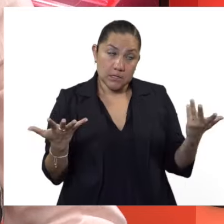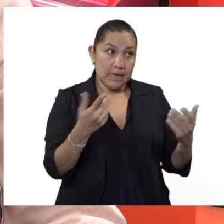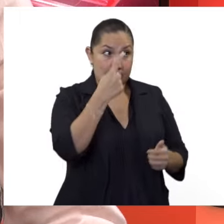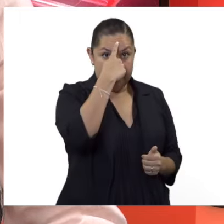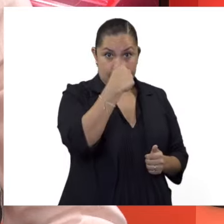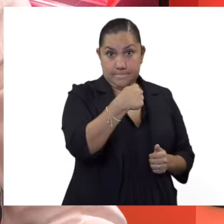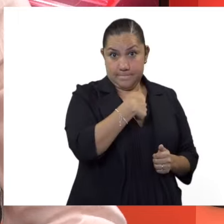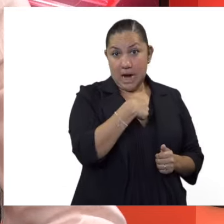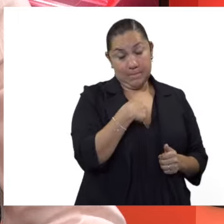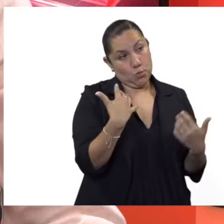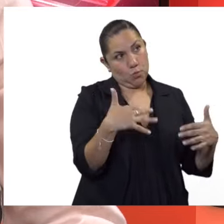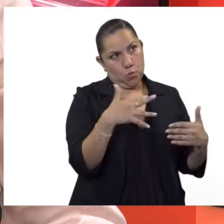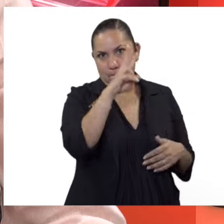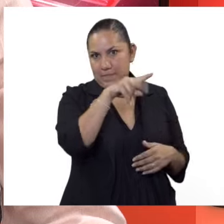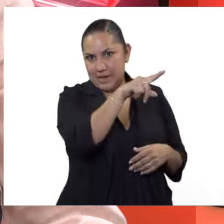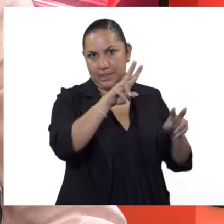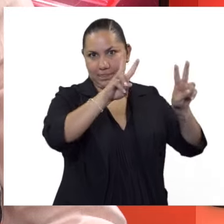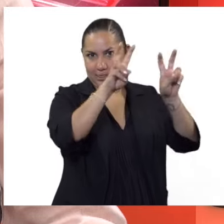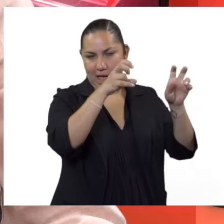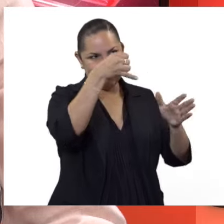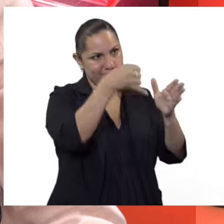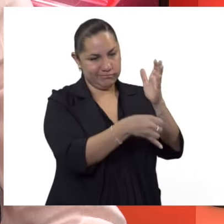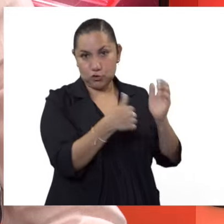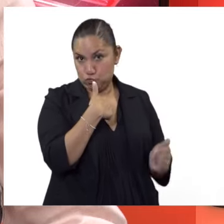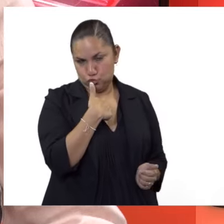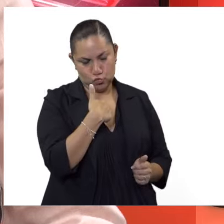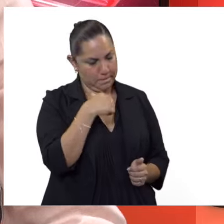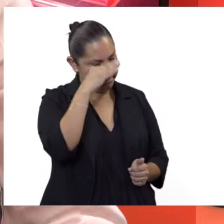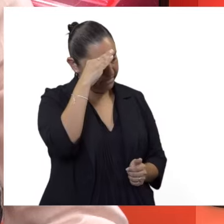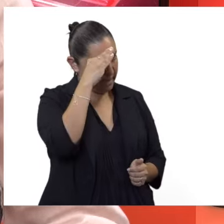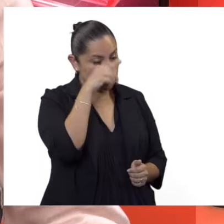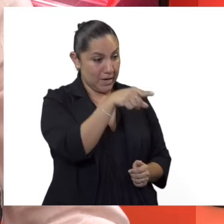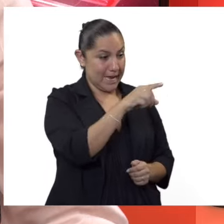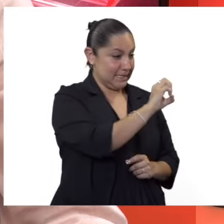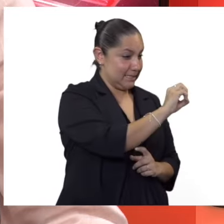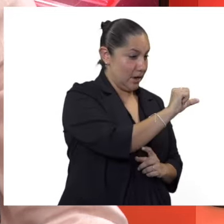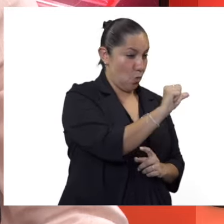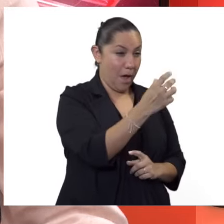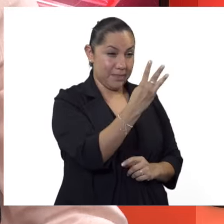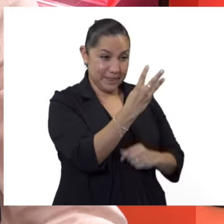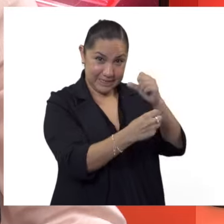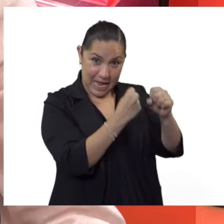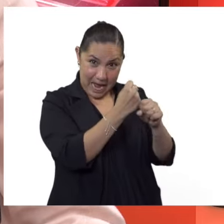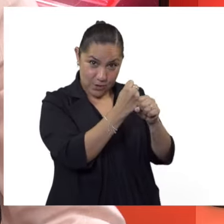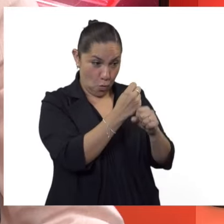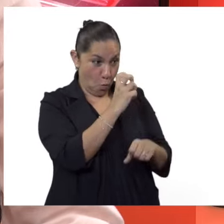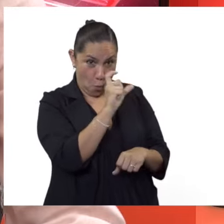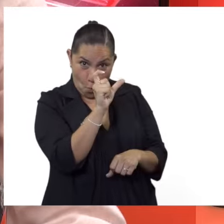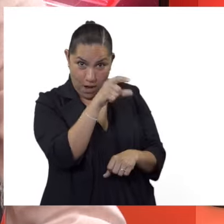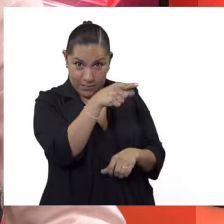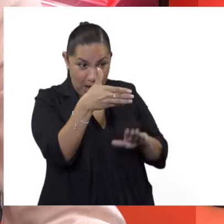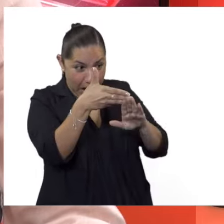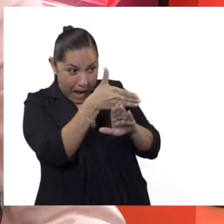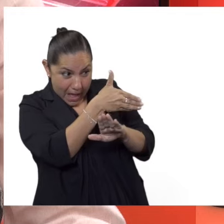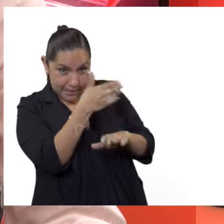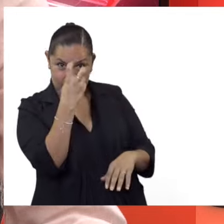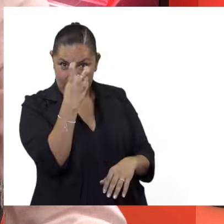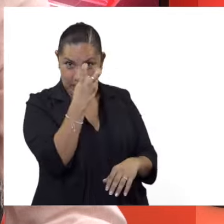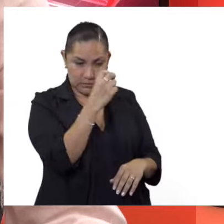para mí la detección temprana es fundamental Por qué Porque de los c a 3 años si se hace una detección